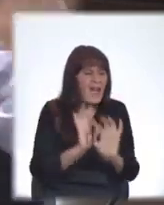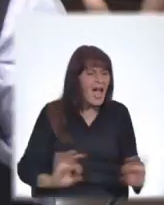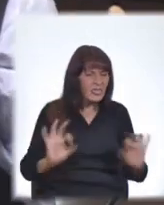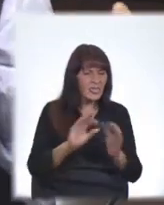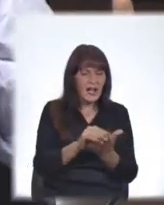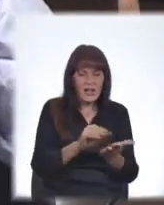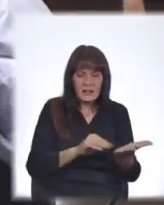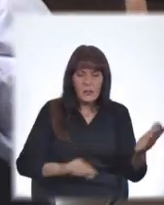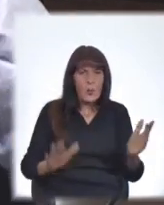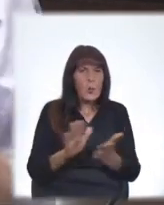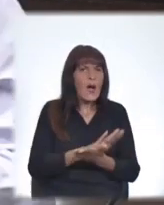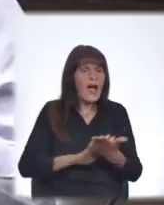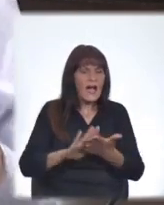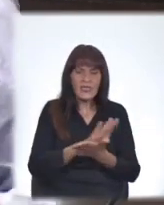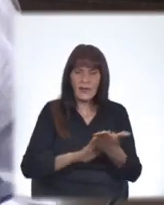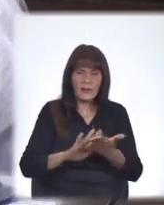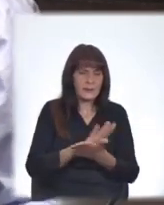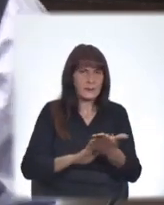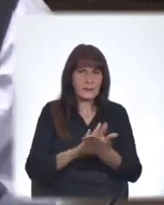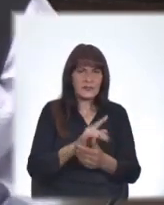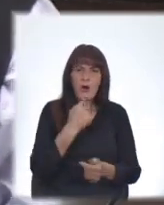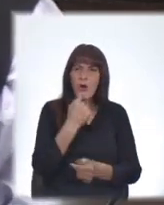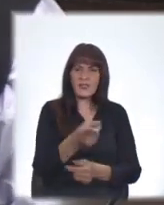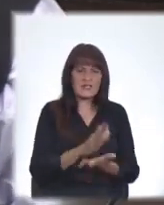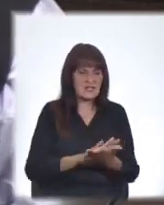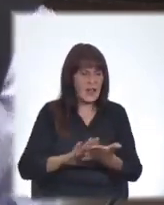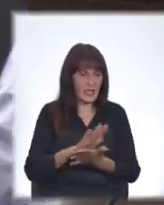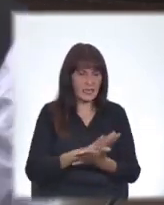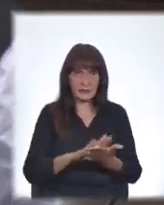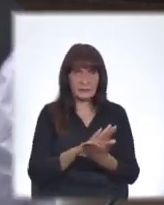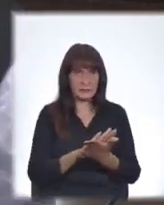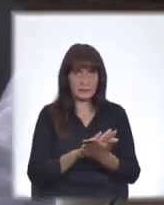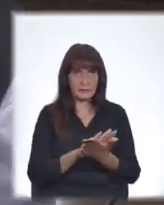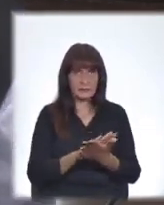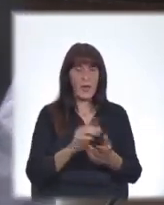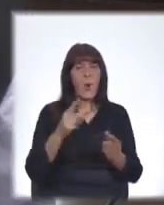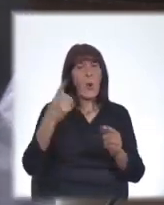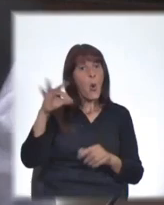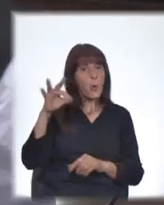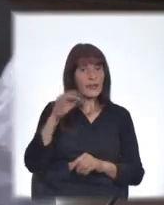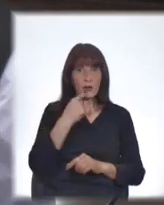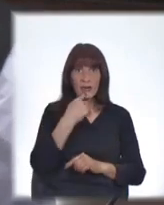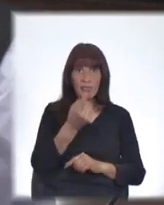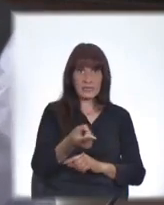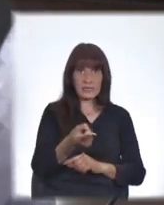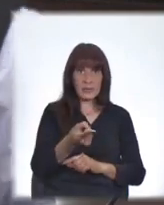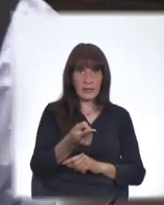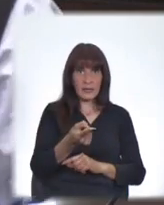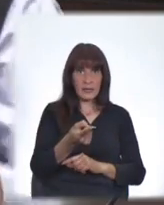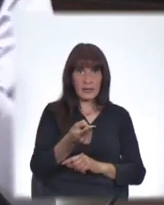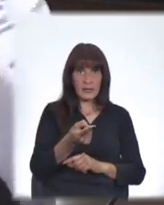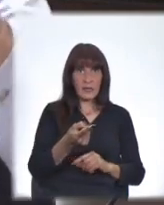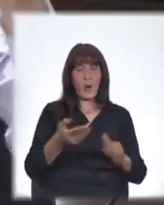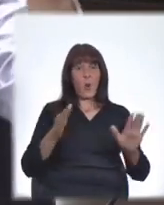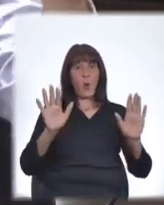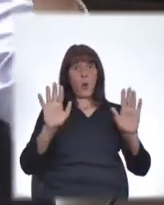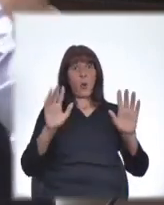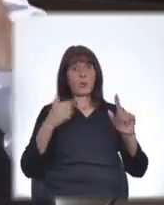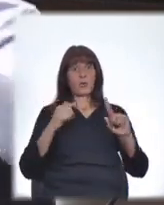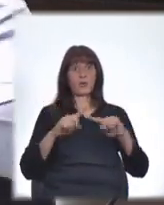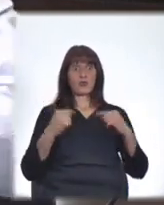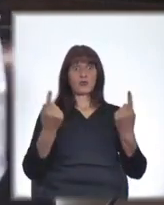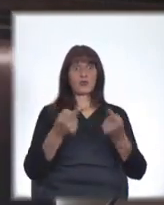aquí. Nada de eso se dice. Lo único que se dice es que estamos